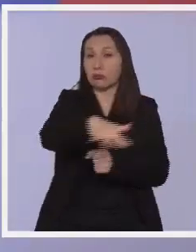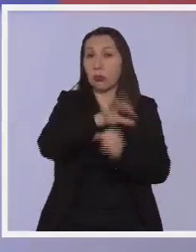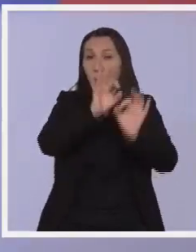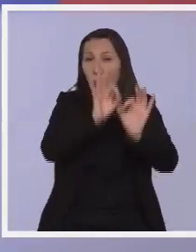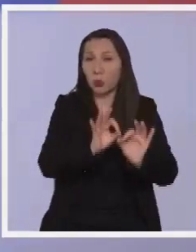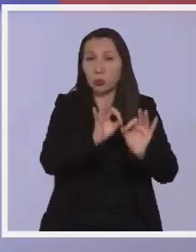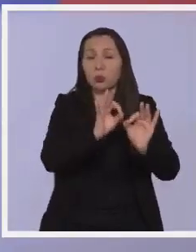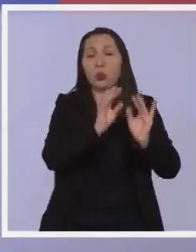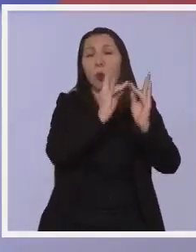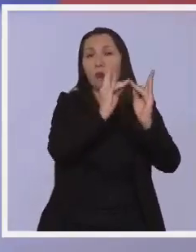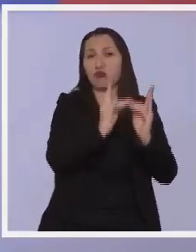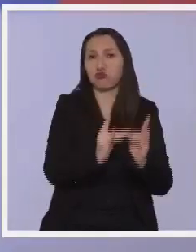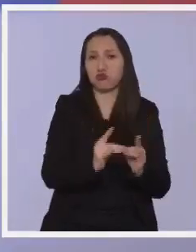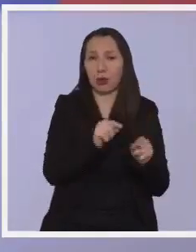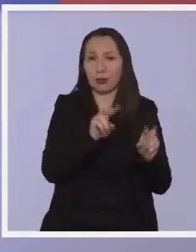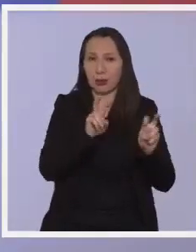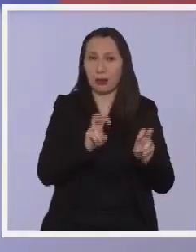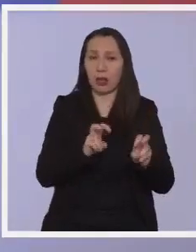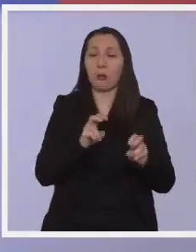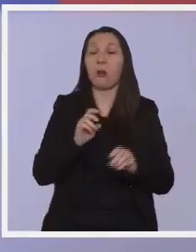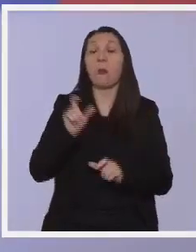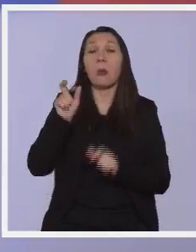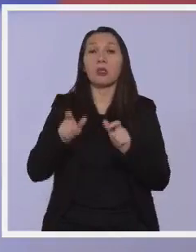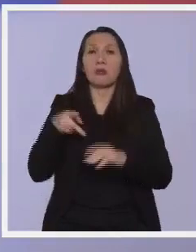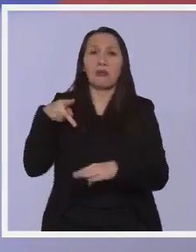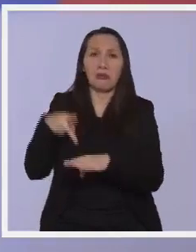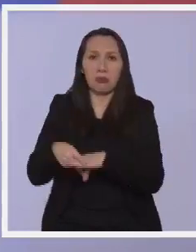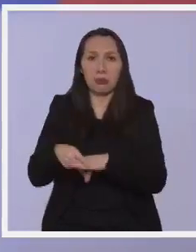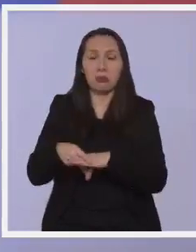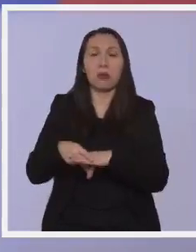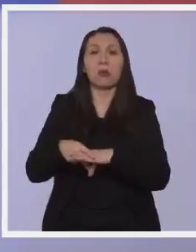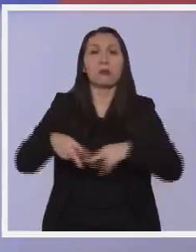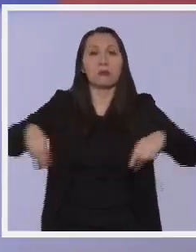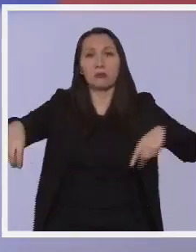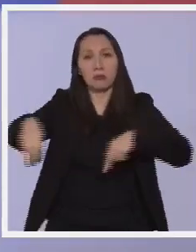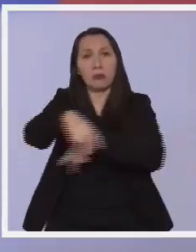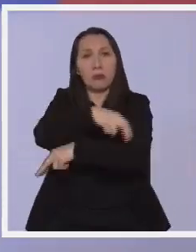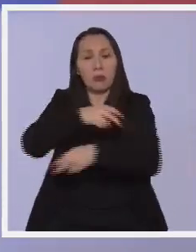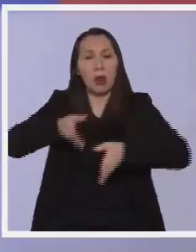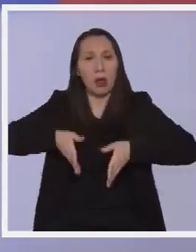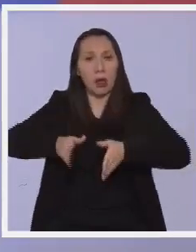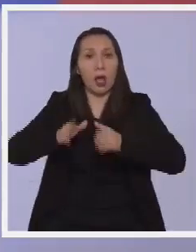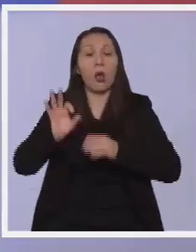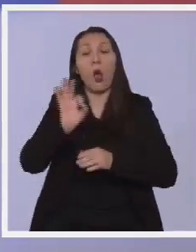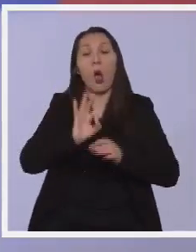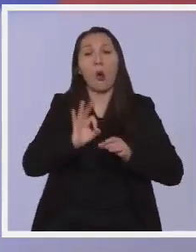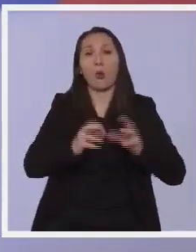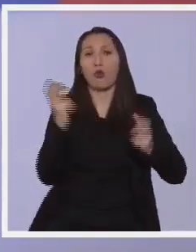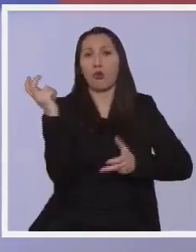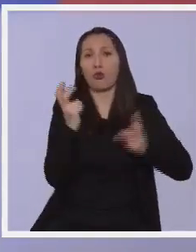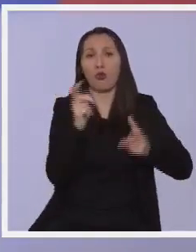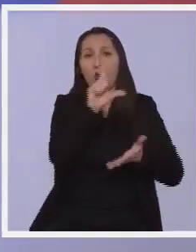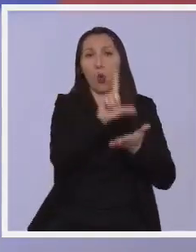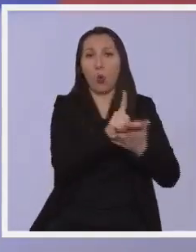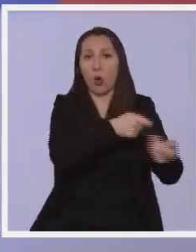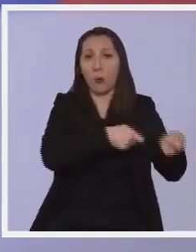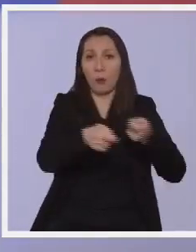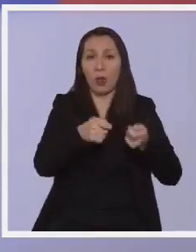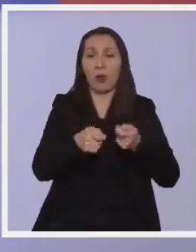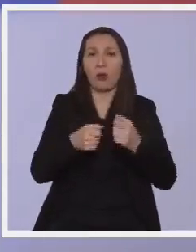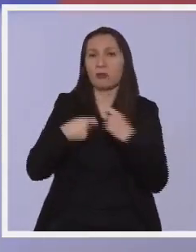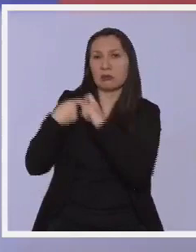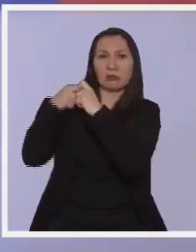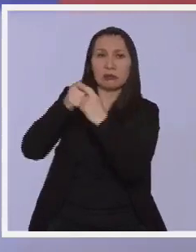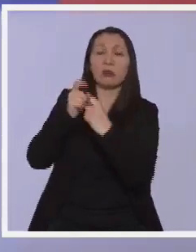un funeral de este tipo. Quienes interrumpan u obstaculicen la circulación en la vía pública, quienes saqueen un local comercial, quienes participen en